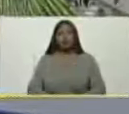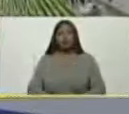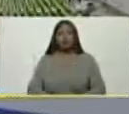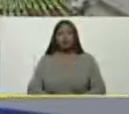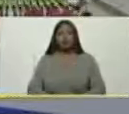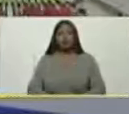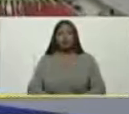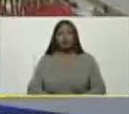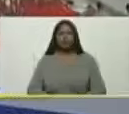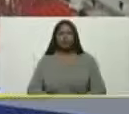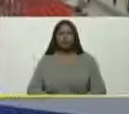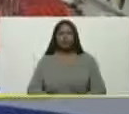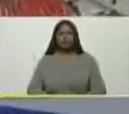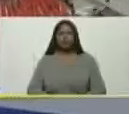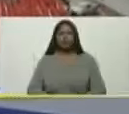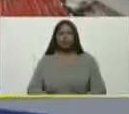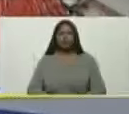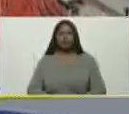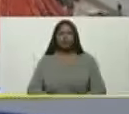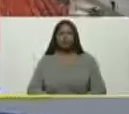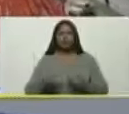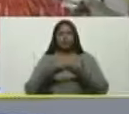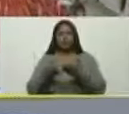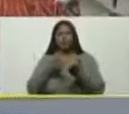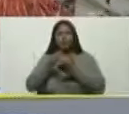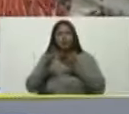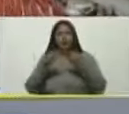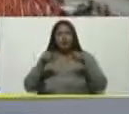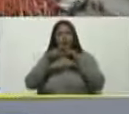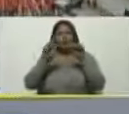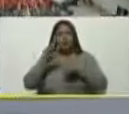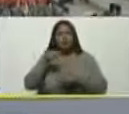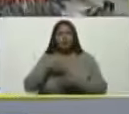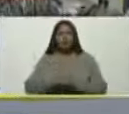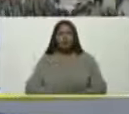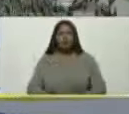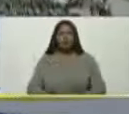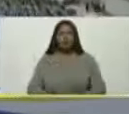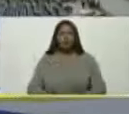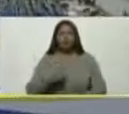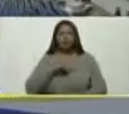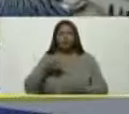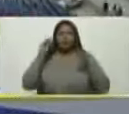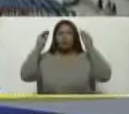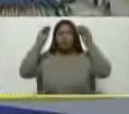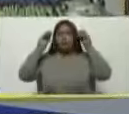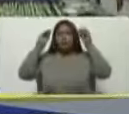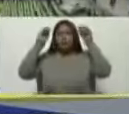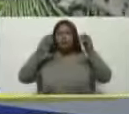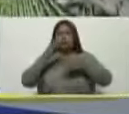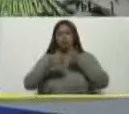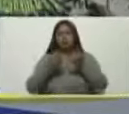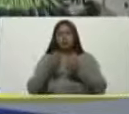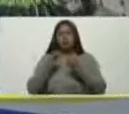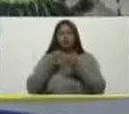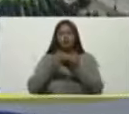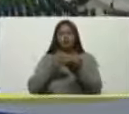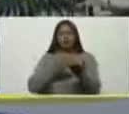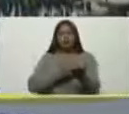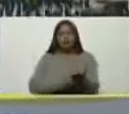Seguridad para garantizar la formación